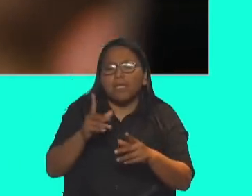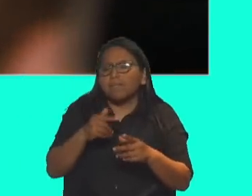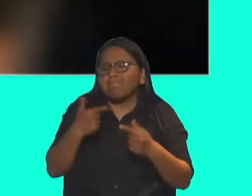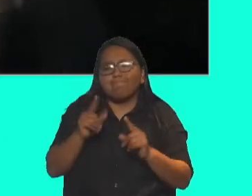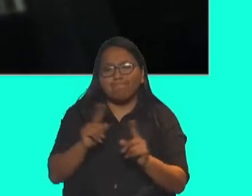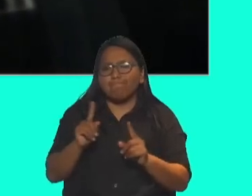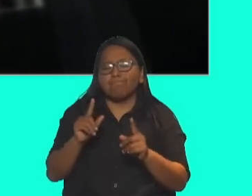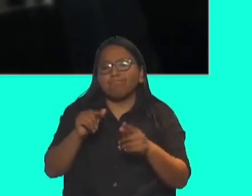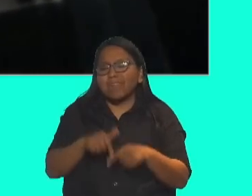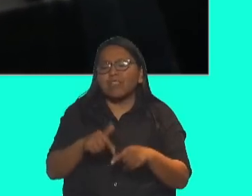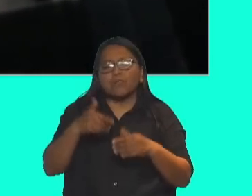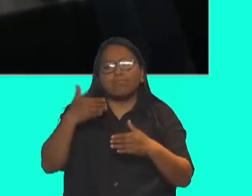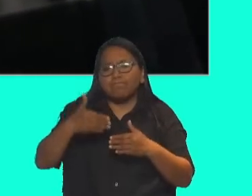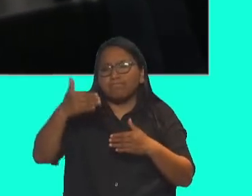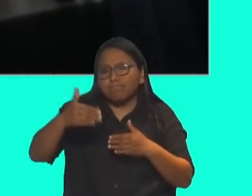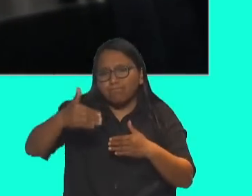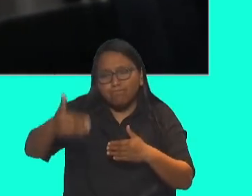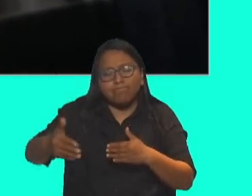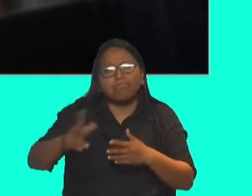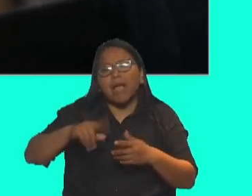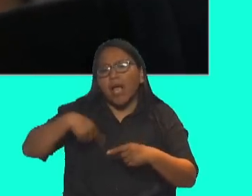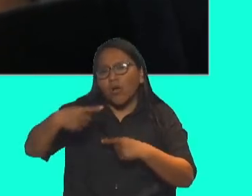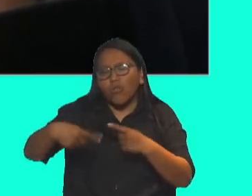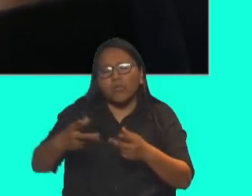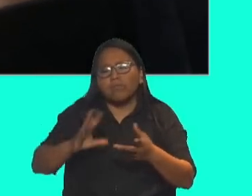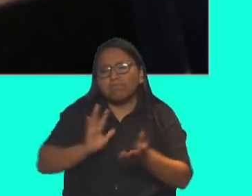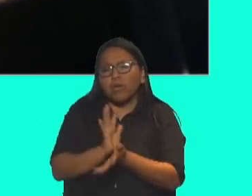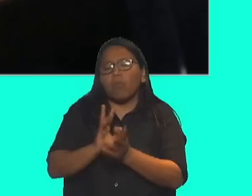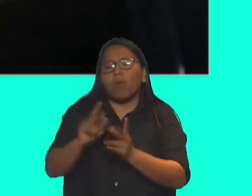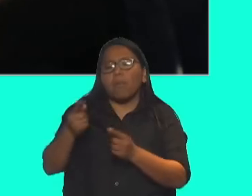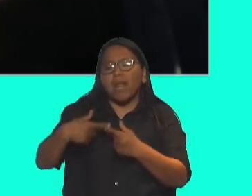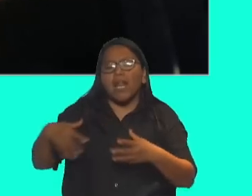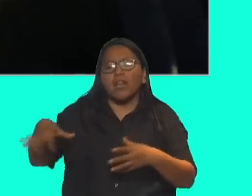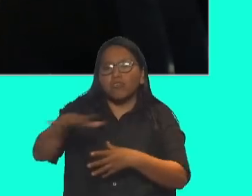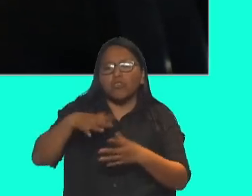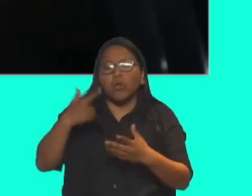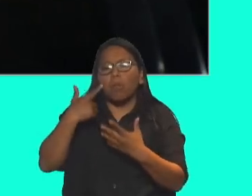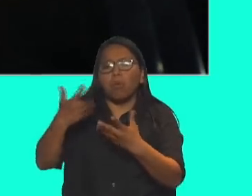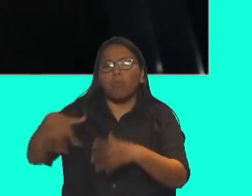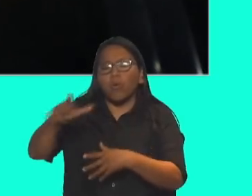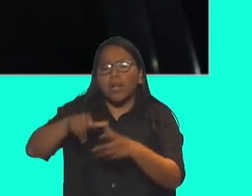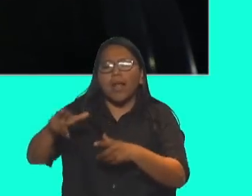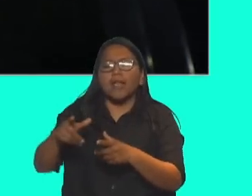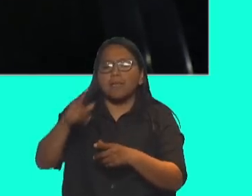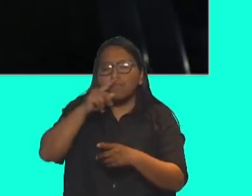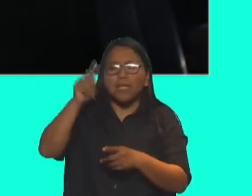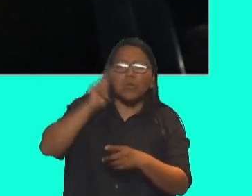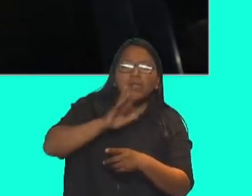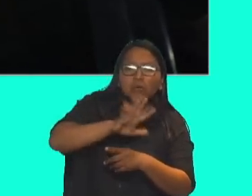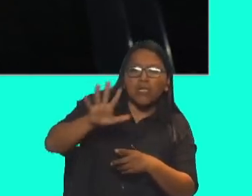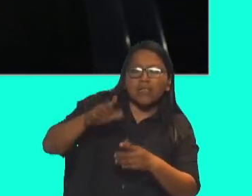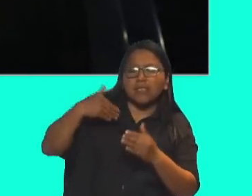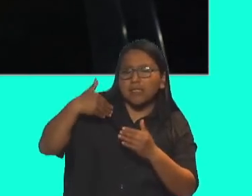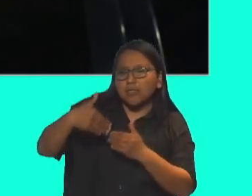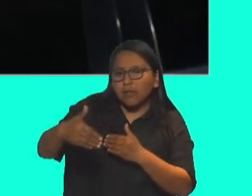efectivamente es una saga que viene siendo una maldición para los sectores populares desde por lo menos mil 955 para no